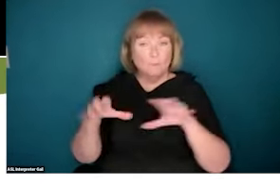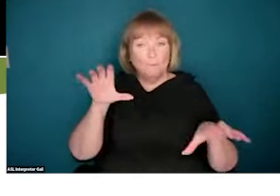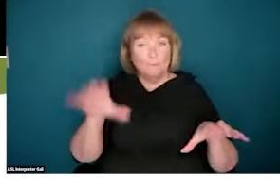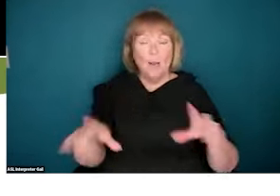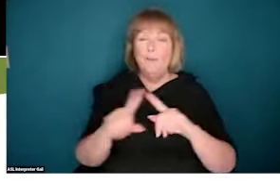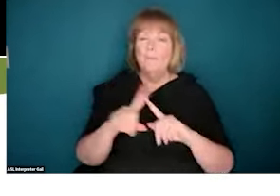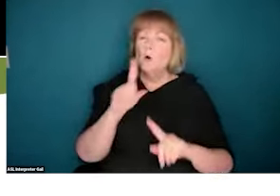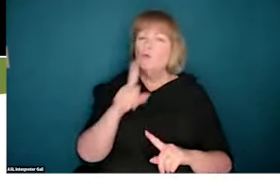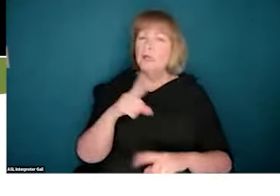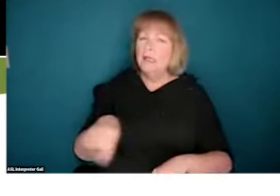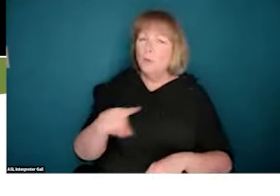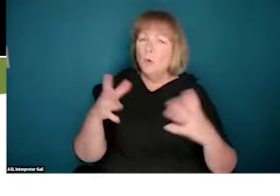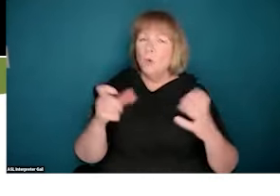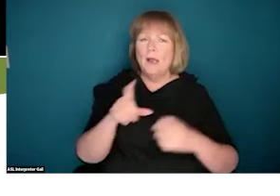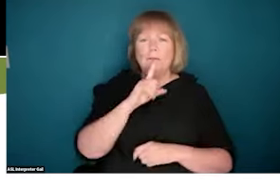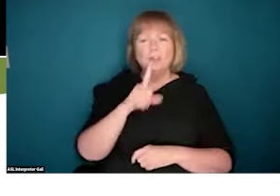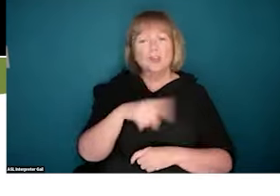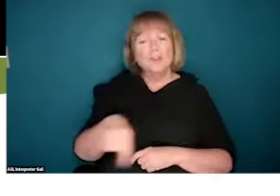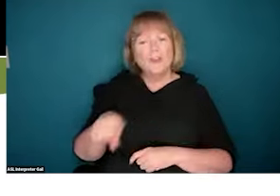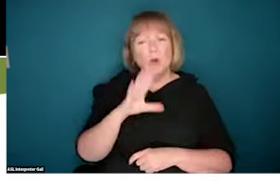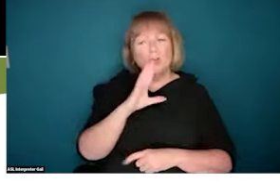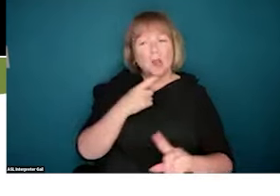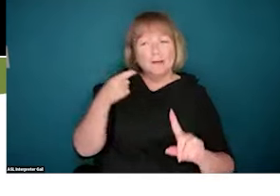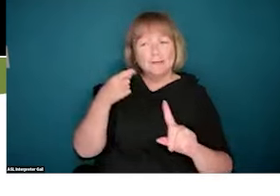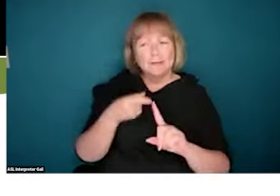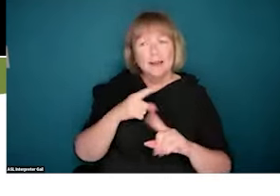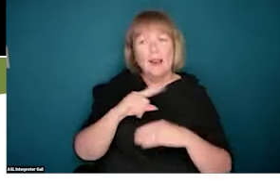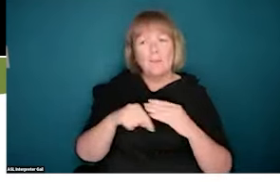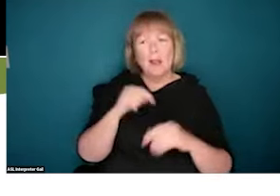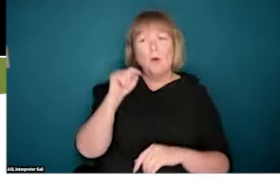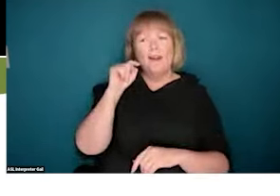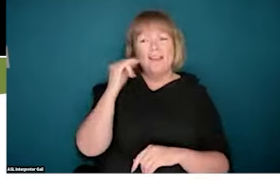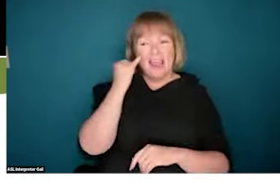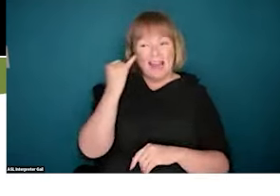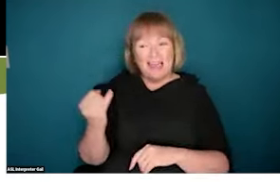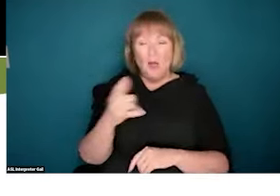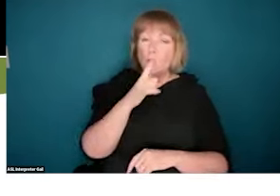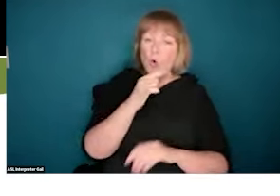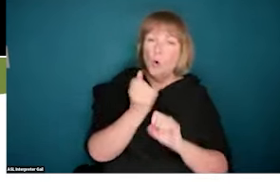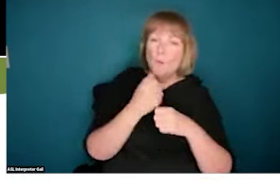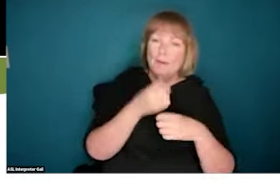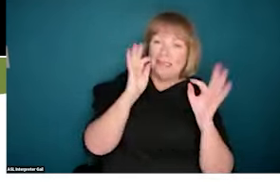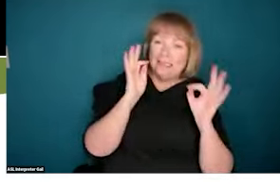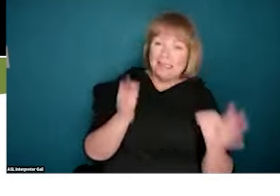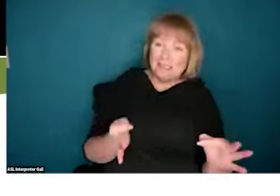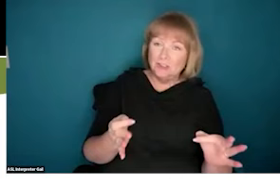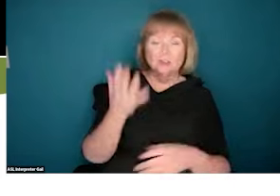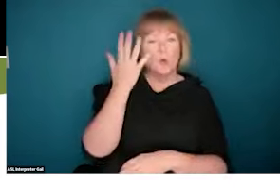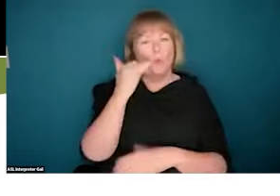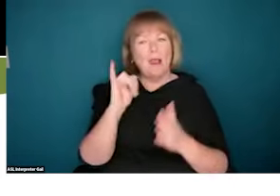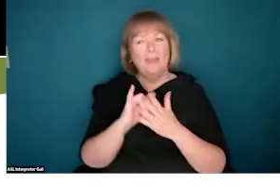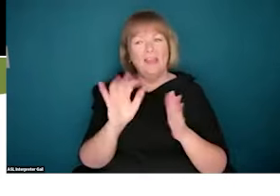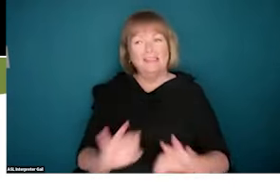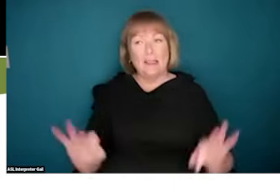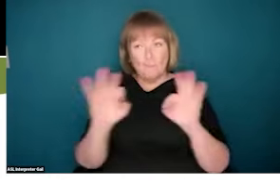específicas como grupo, pero también queremos estar seguros de que vamos a hablar de estas ideas, de quién